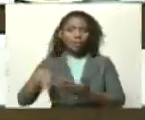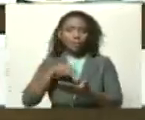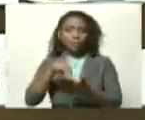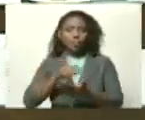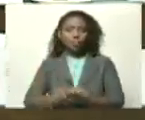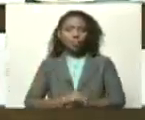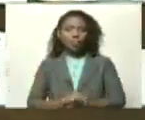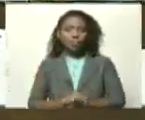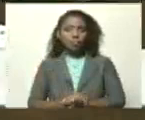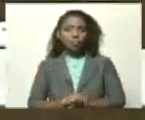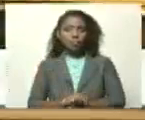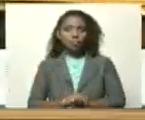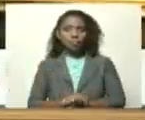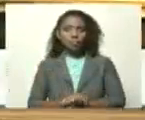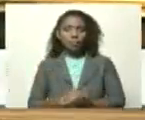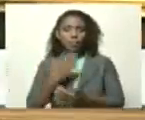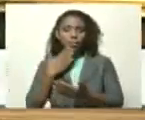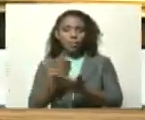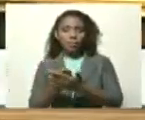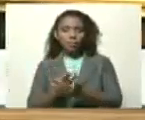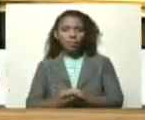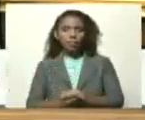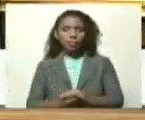venezolano. Gracias.